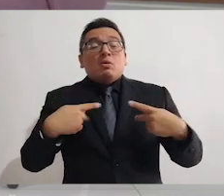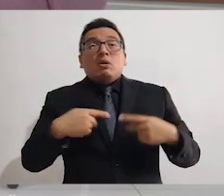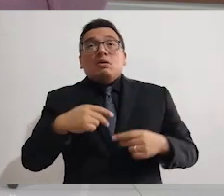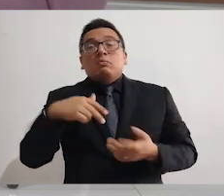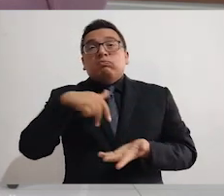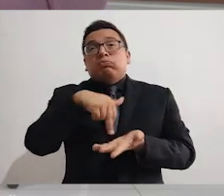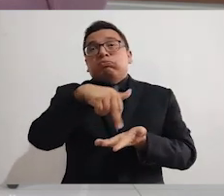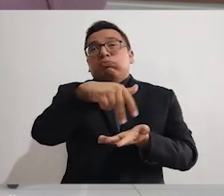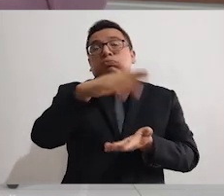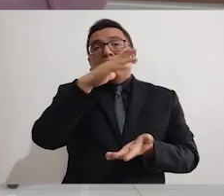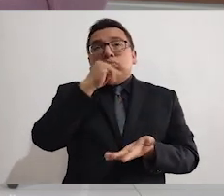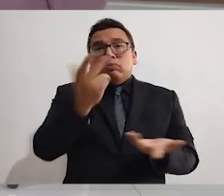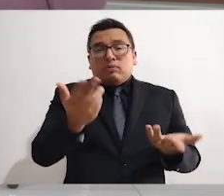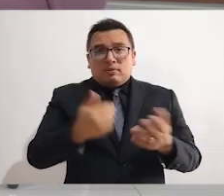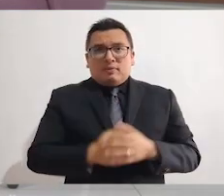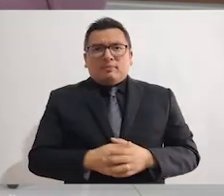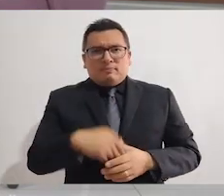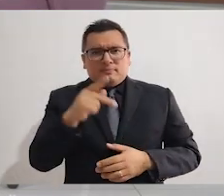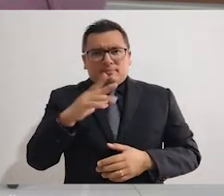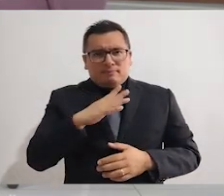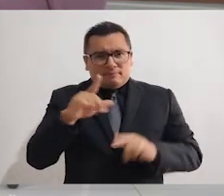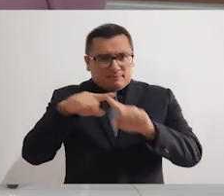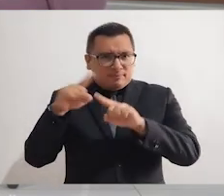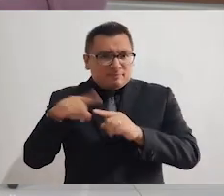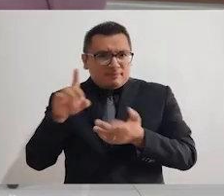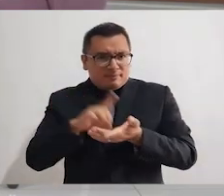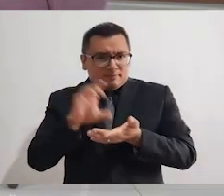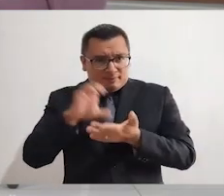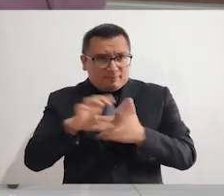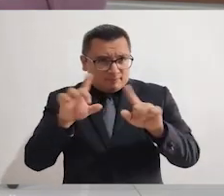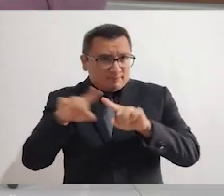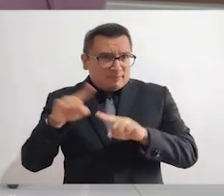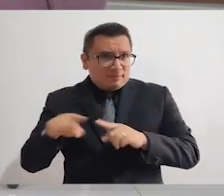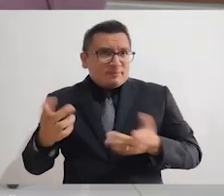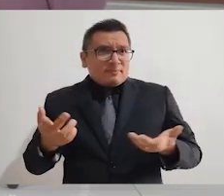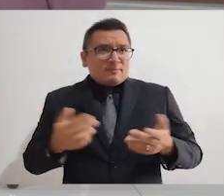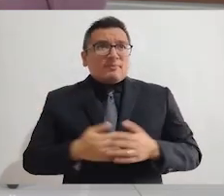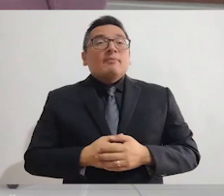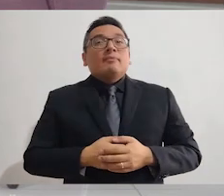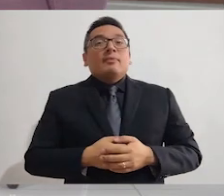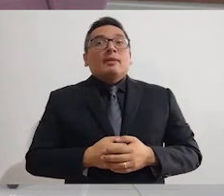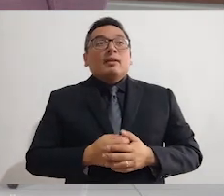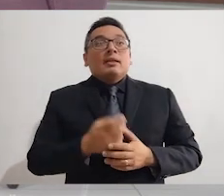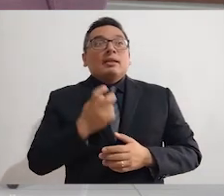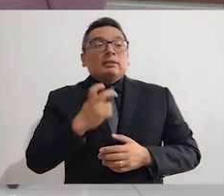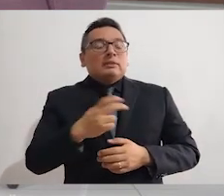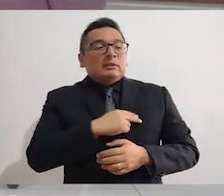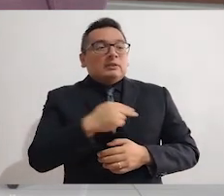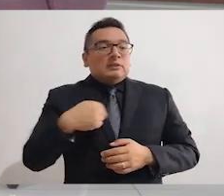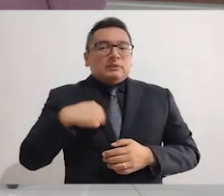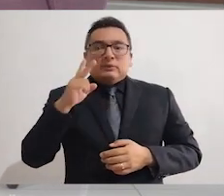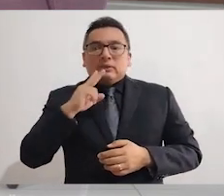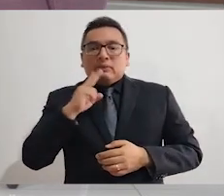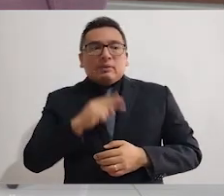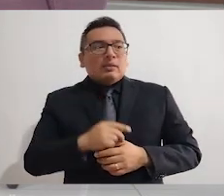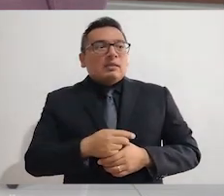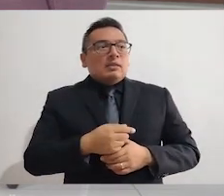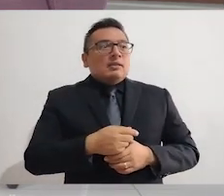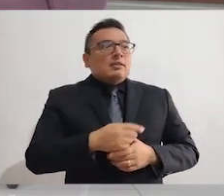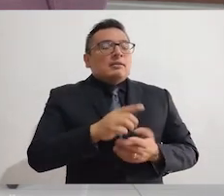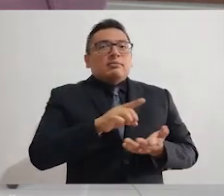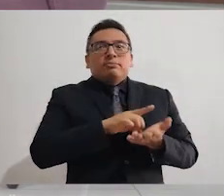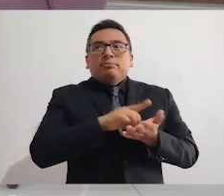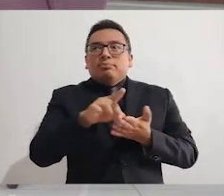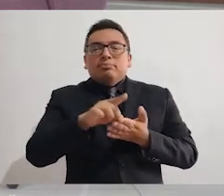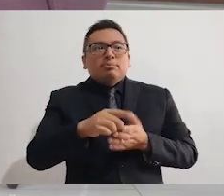puede caminar, pero me imagino que hay diferentes tipos de discapacidad. Para tener que aglutinar todos estos derechos no